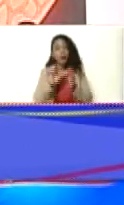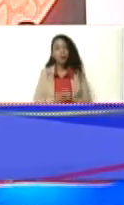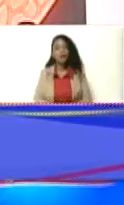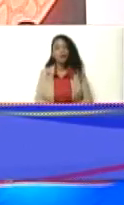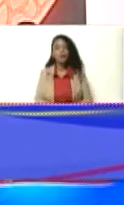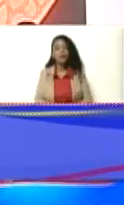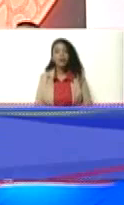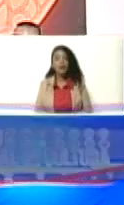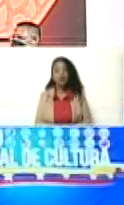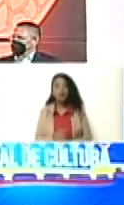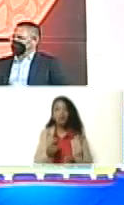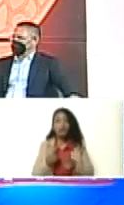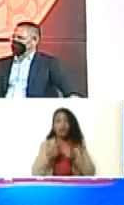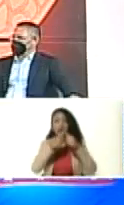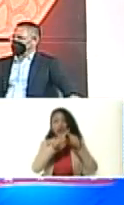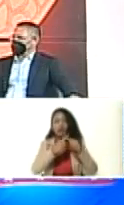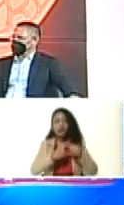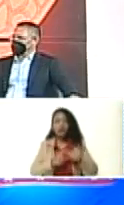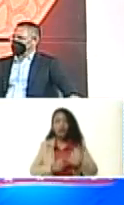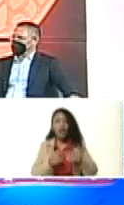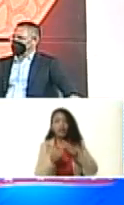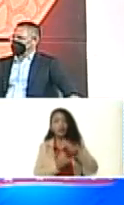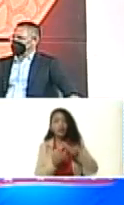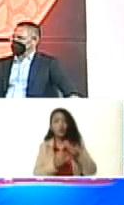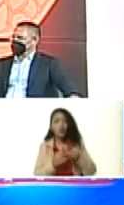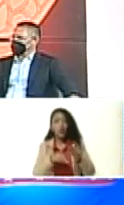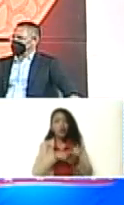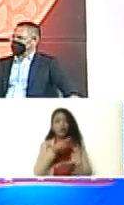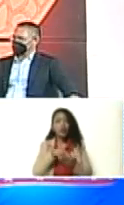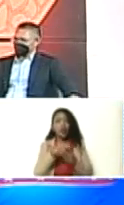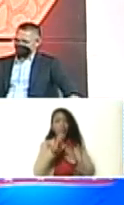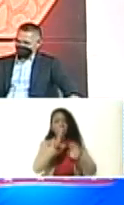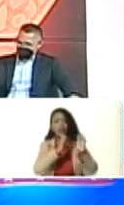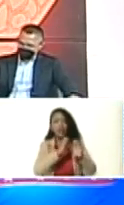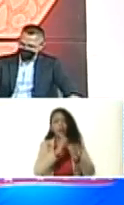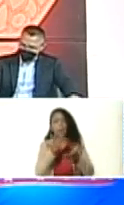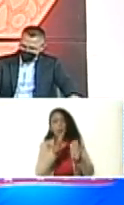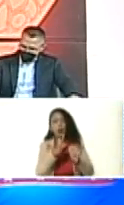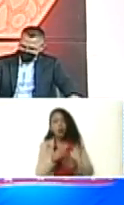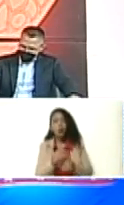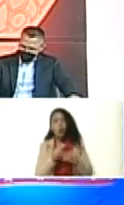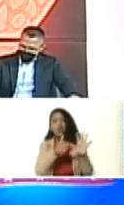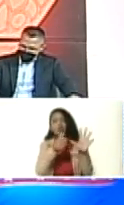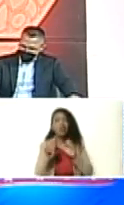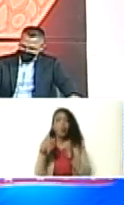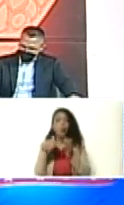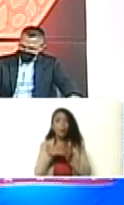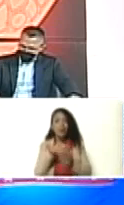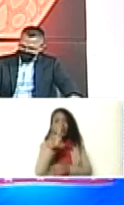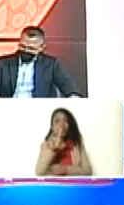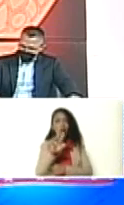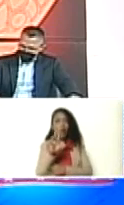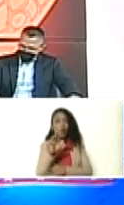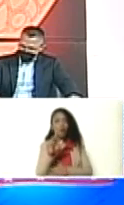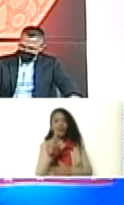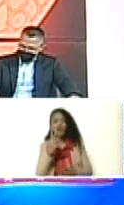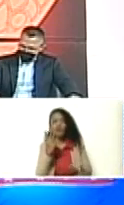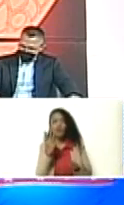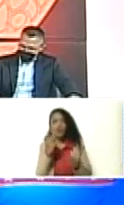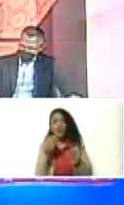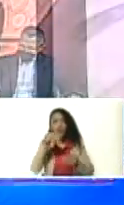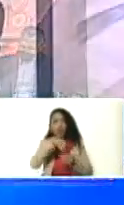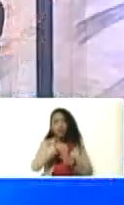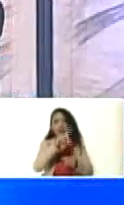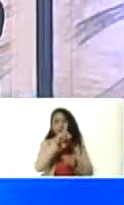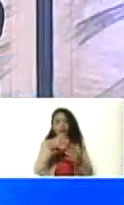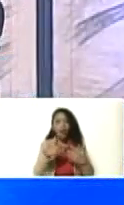2019. Calcula el Instituto Nacional de Estadística, eso puede llegar a unos 600.000 venezolanos que viven en Estados